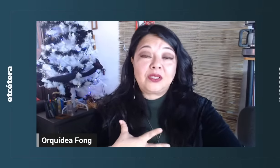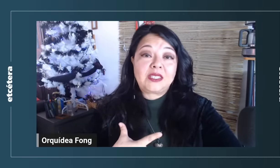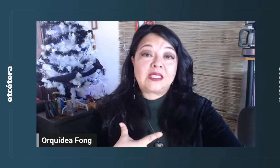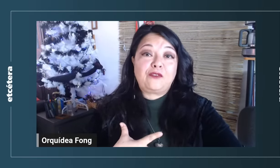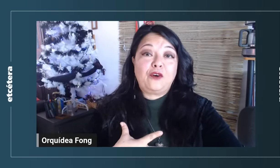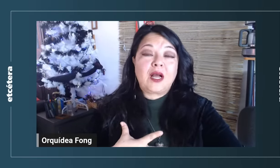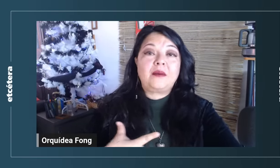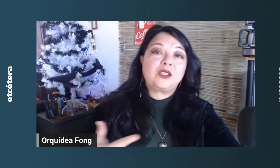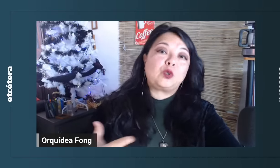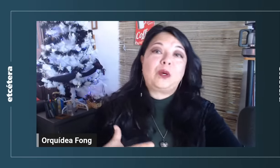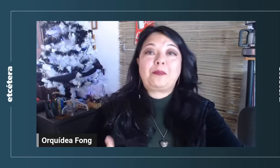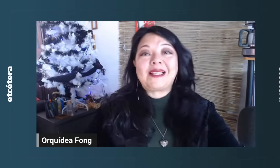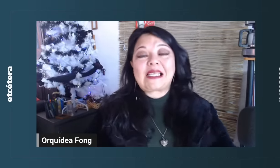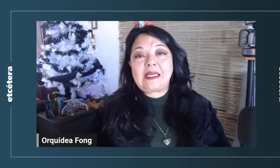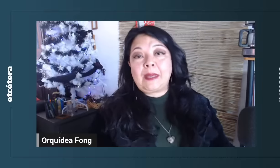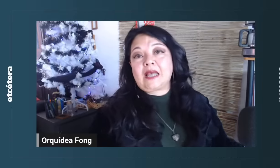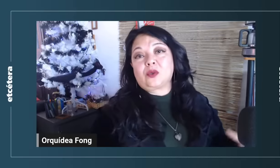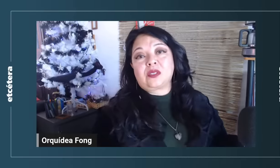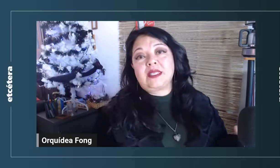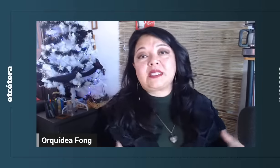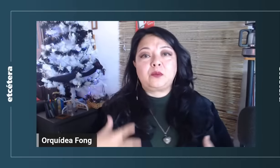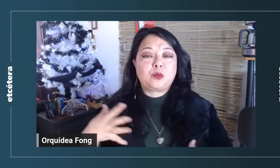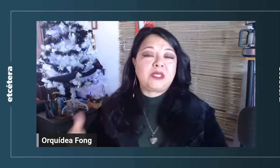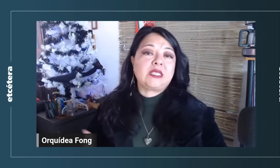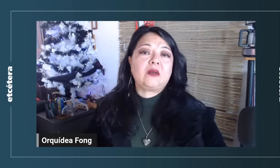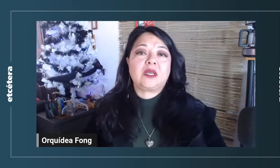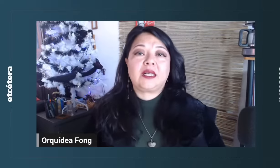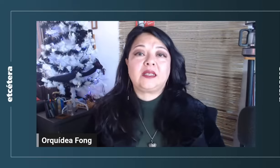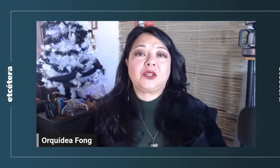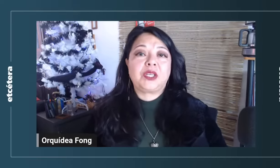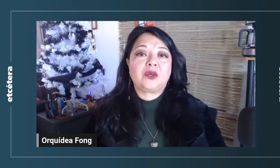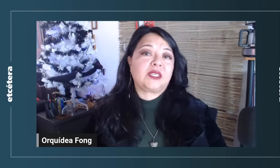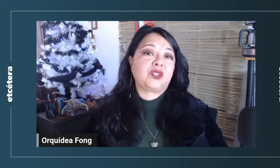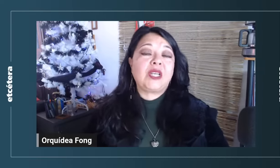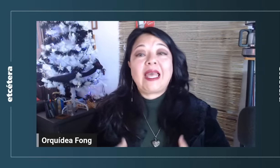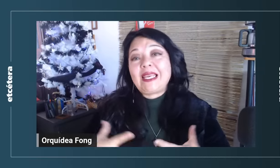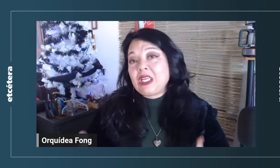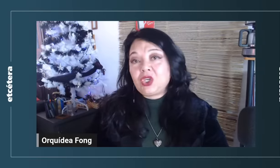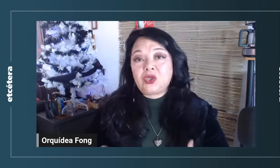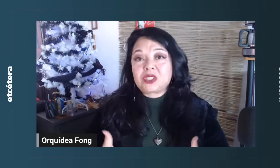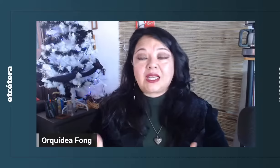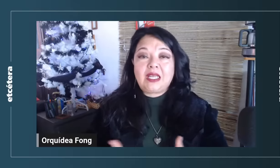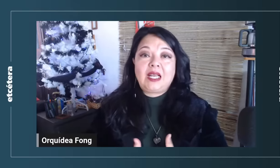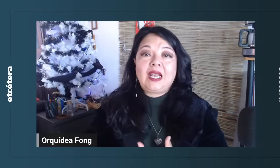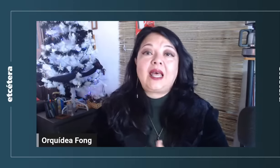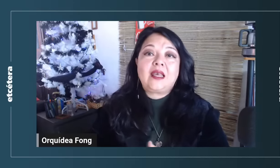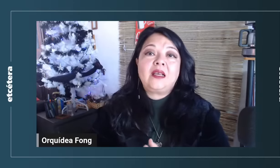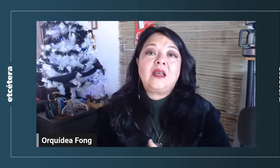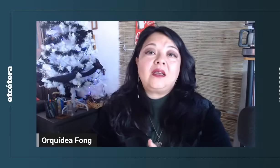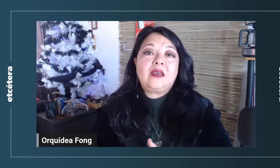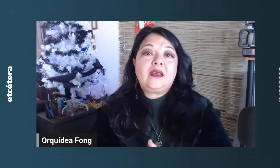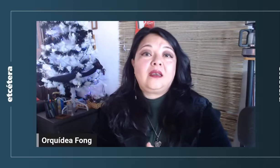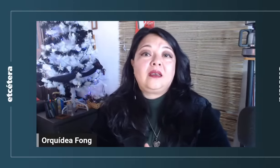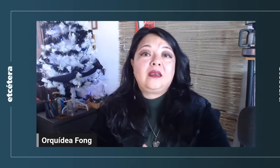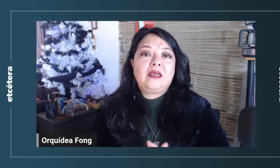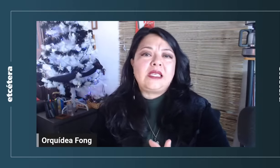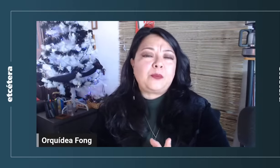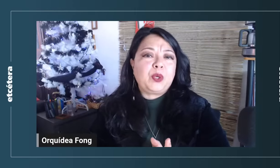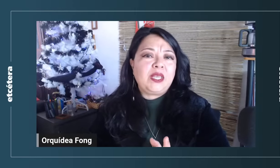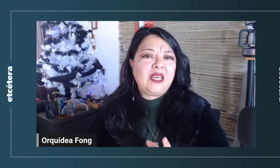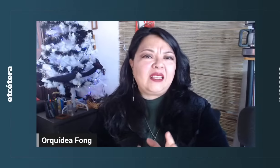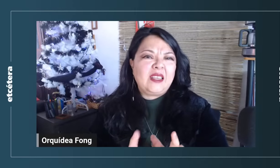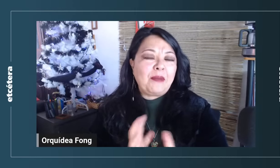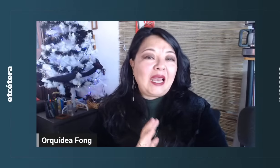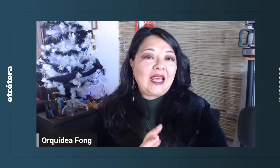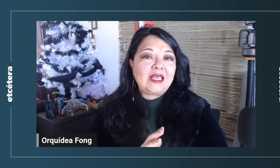y entonces se sofocaba y sus papás asustadísima algo del corazón y no salía nada eh Y